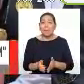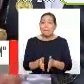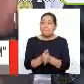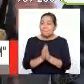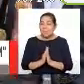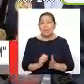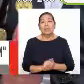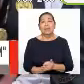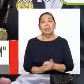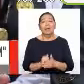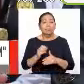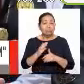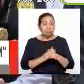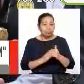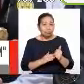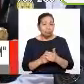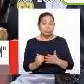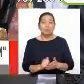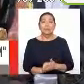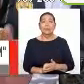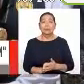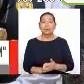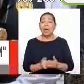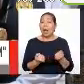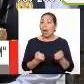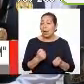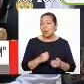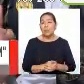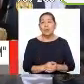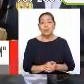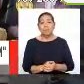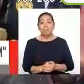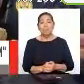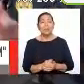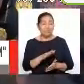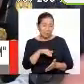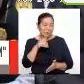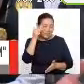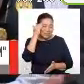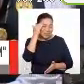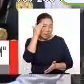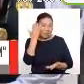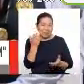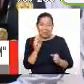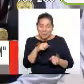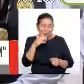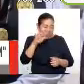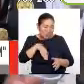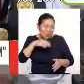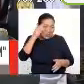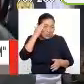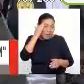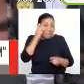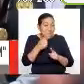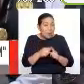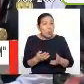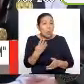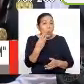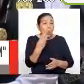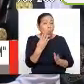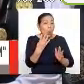piden infraestructura, vehículos. Sabemos claramente, lo hemos dicho en el Congreso. Tenemos más